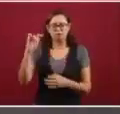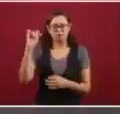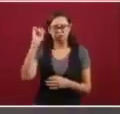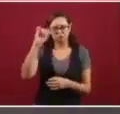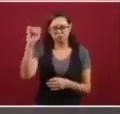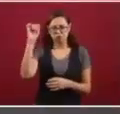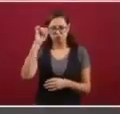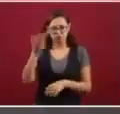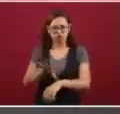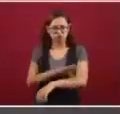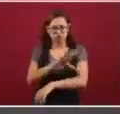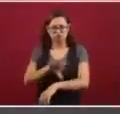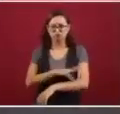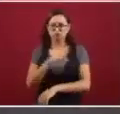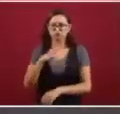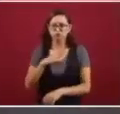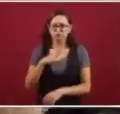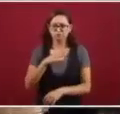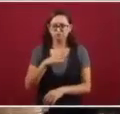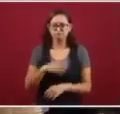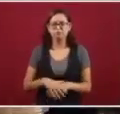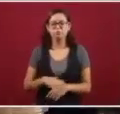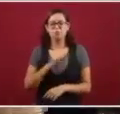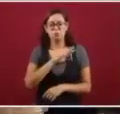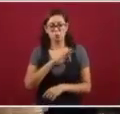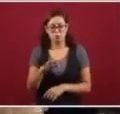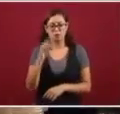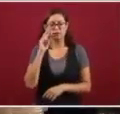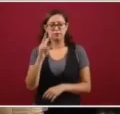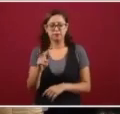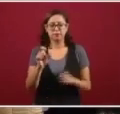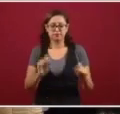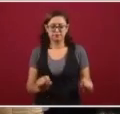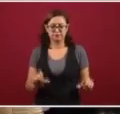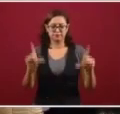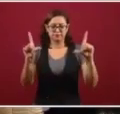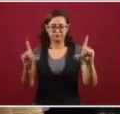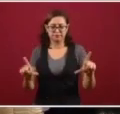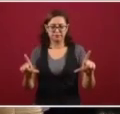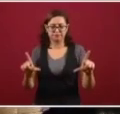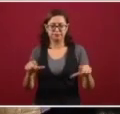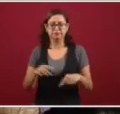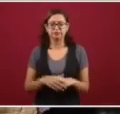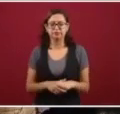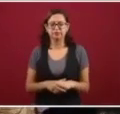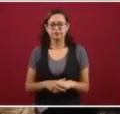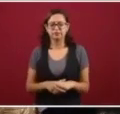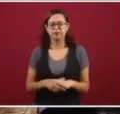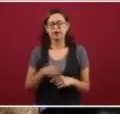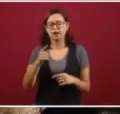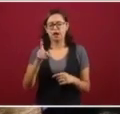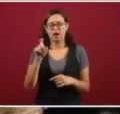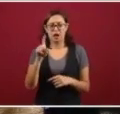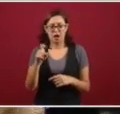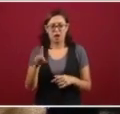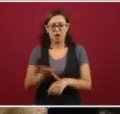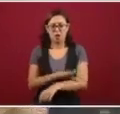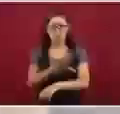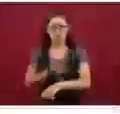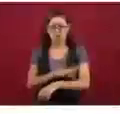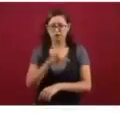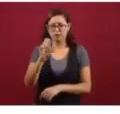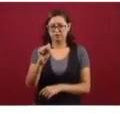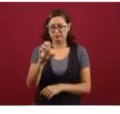En la siguiente tabla podrán ustedes ver que tenemos hidroeléctricas, 60 centrales